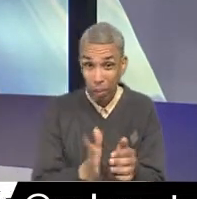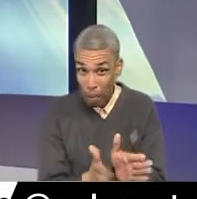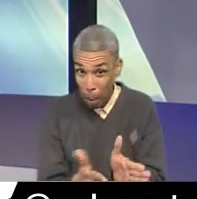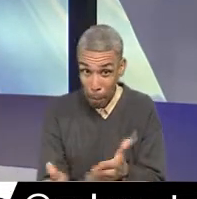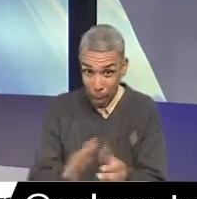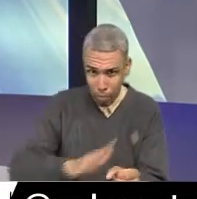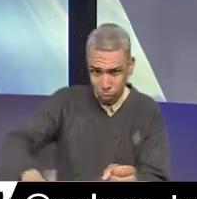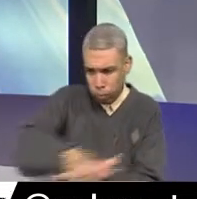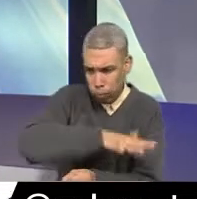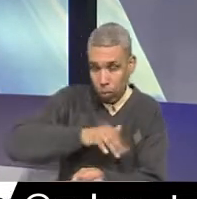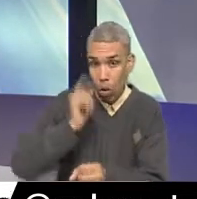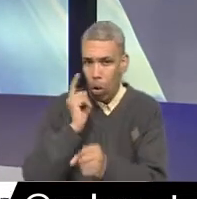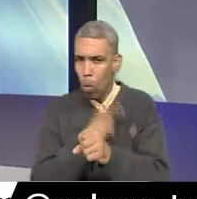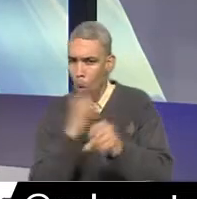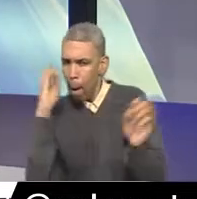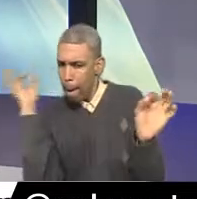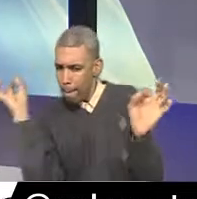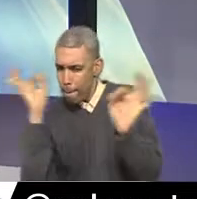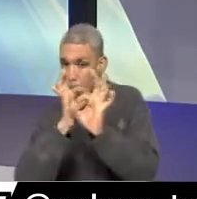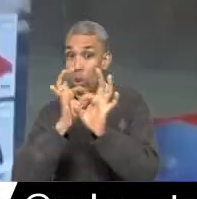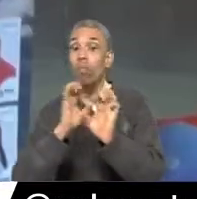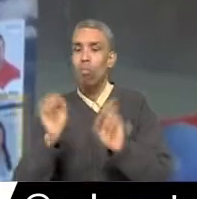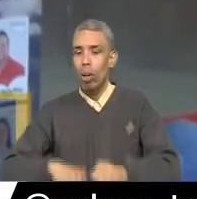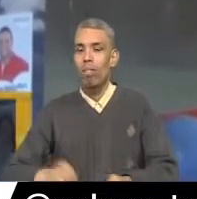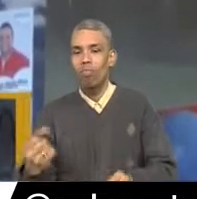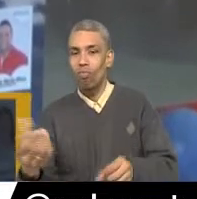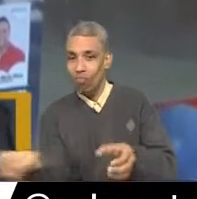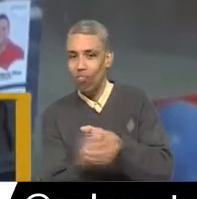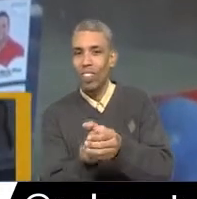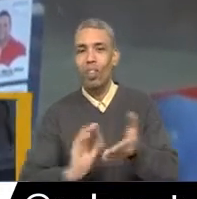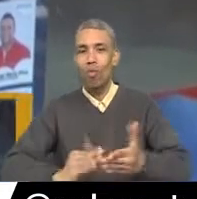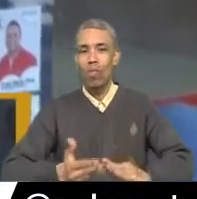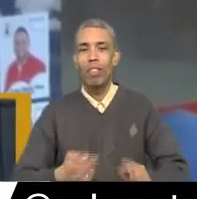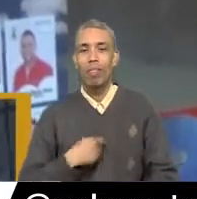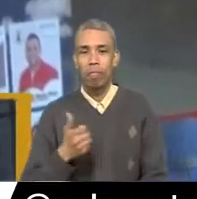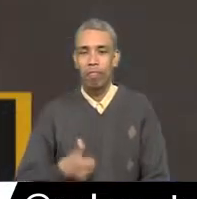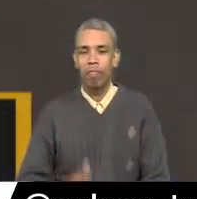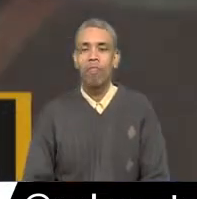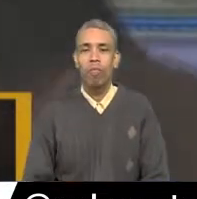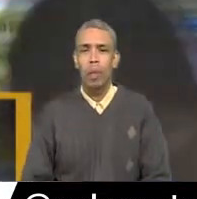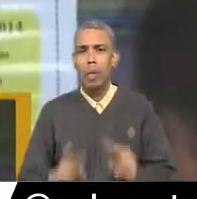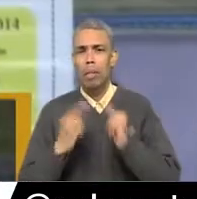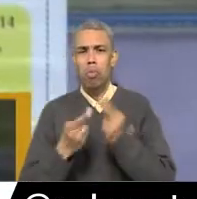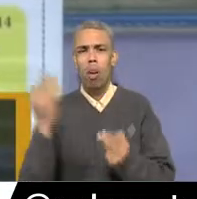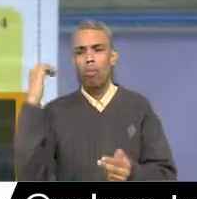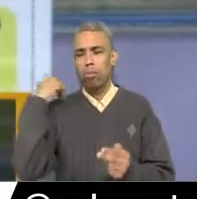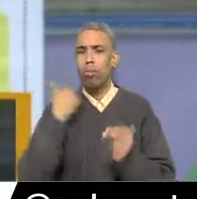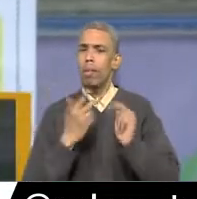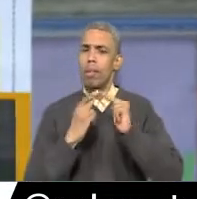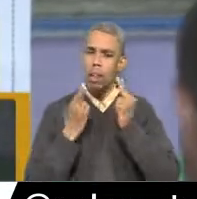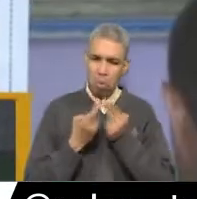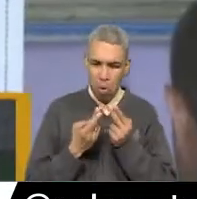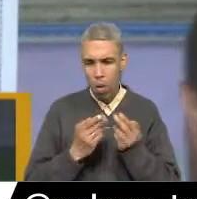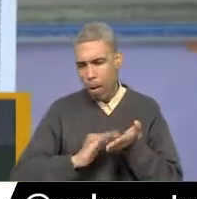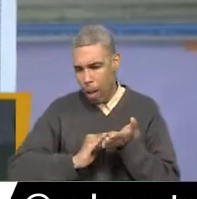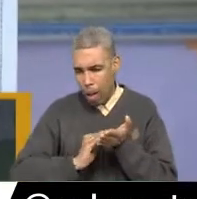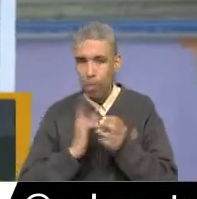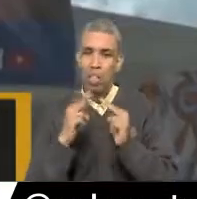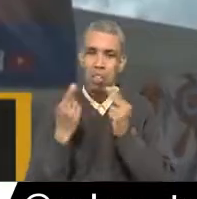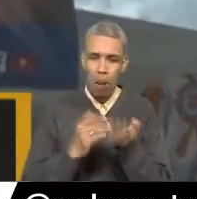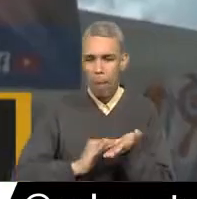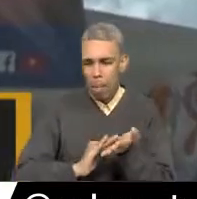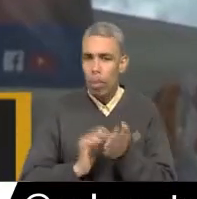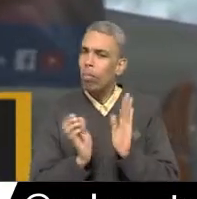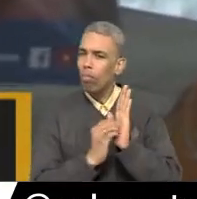con un enfoque participativo. Ya se han realizado 18 reuniones con la participación aproximada de 400